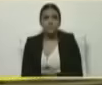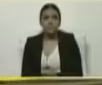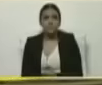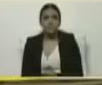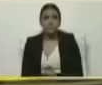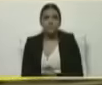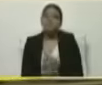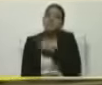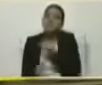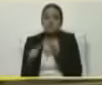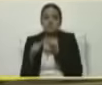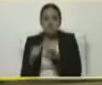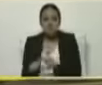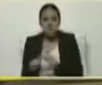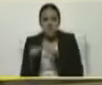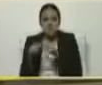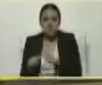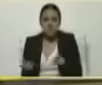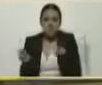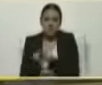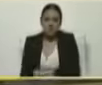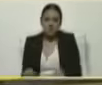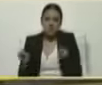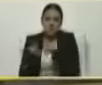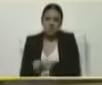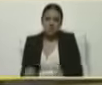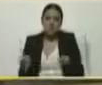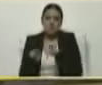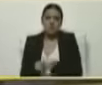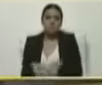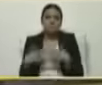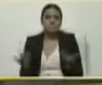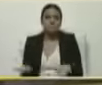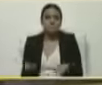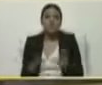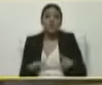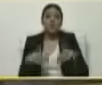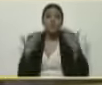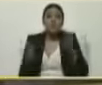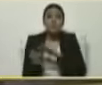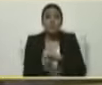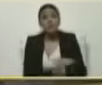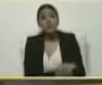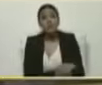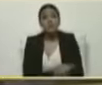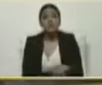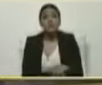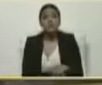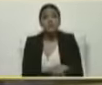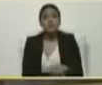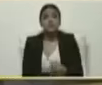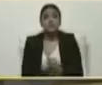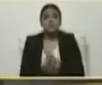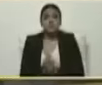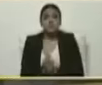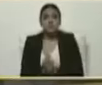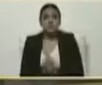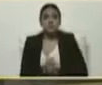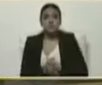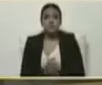Y así siguieron. Luego vino la etapa de, como diría en